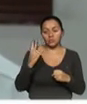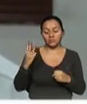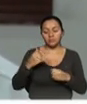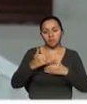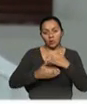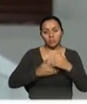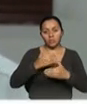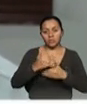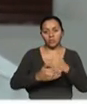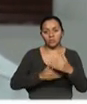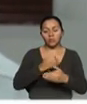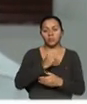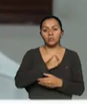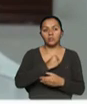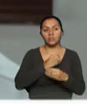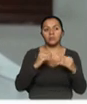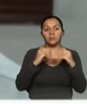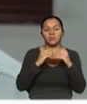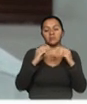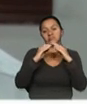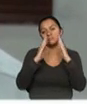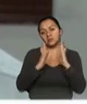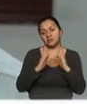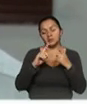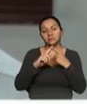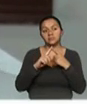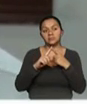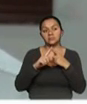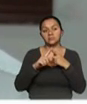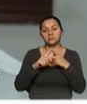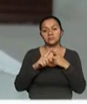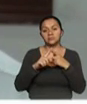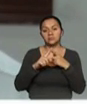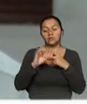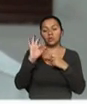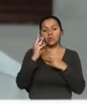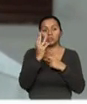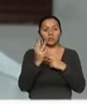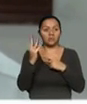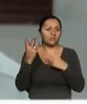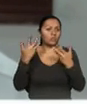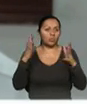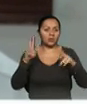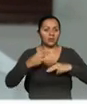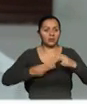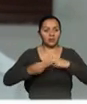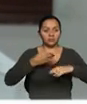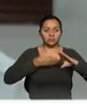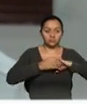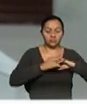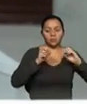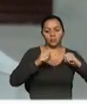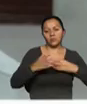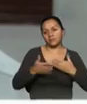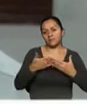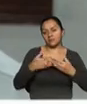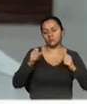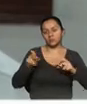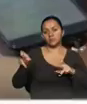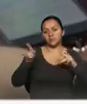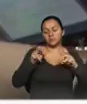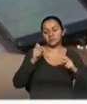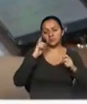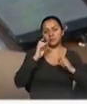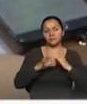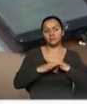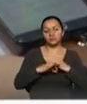tratar como propietario en la casa, en algún saver, y nos mejora igual obtener el permiso de